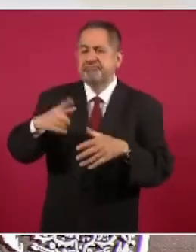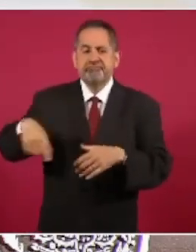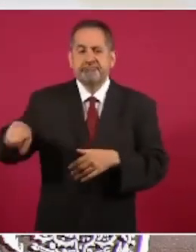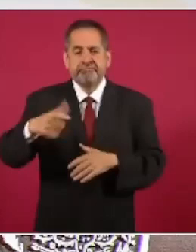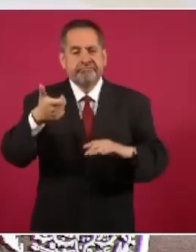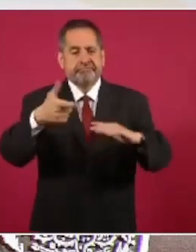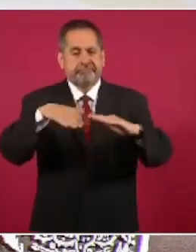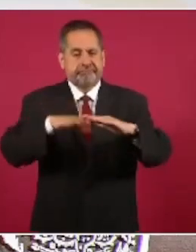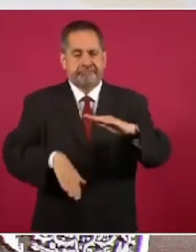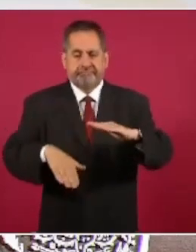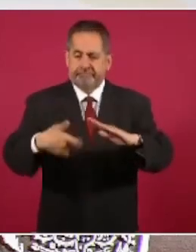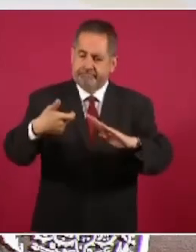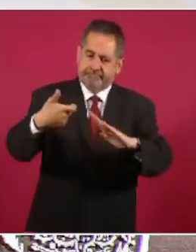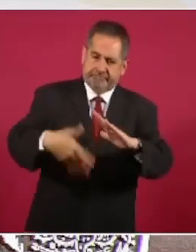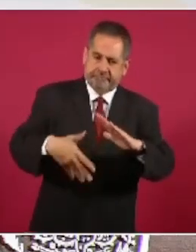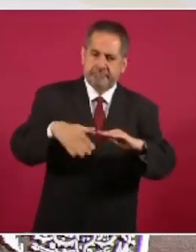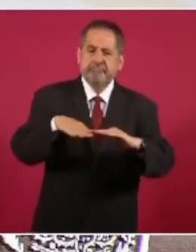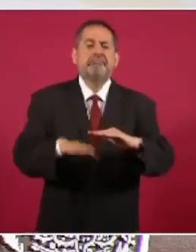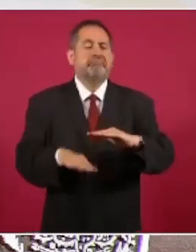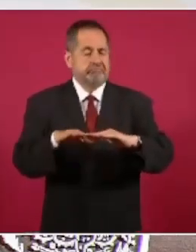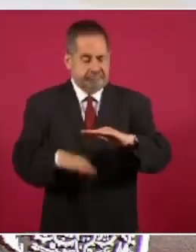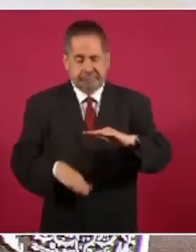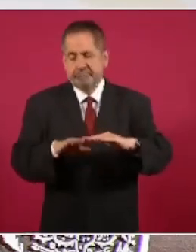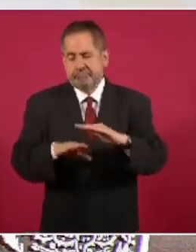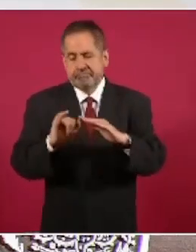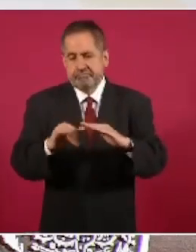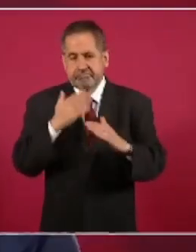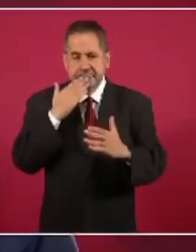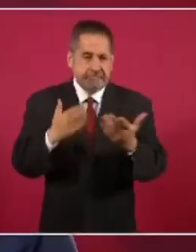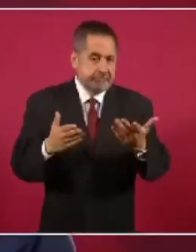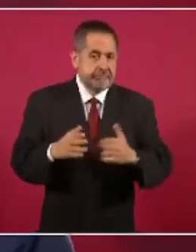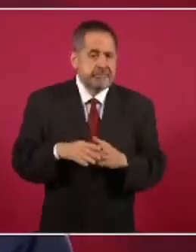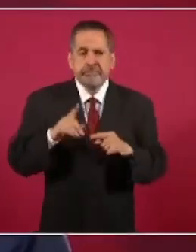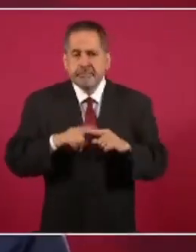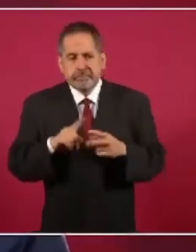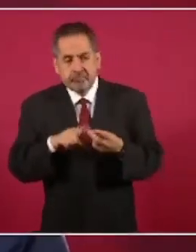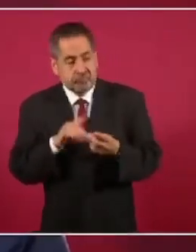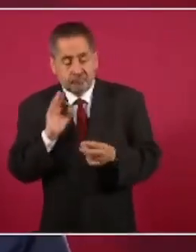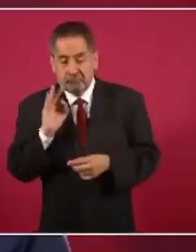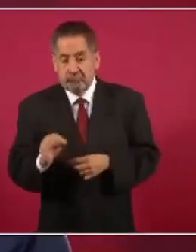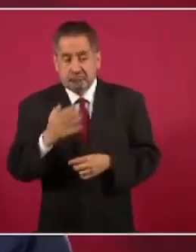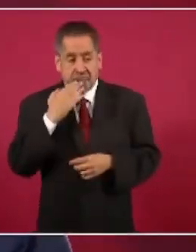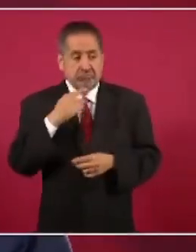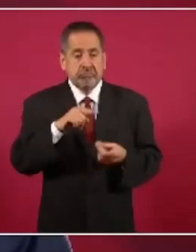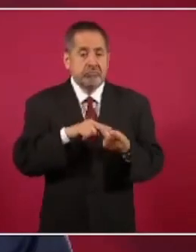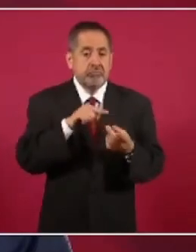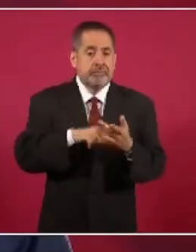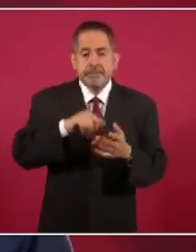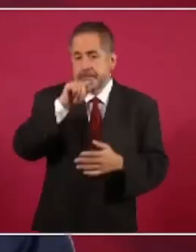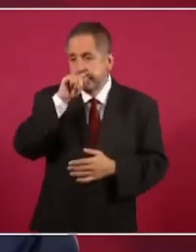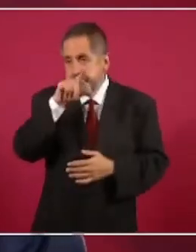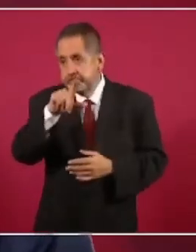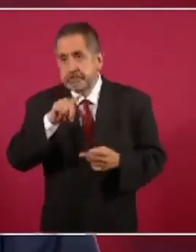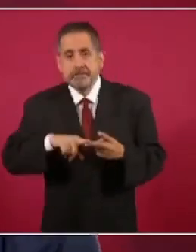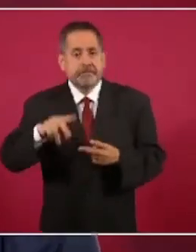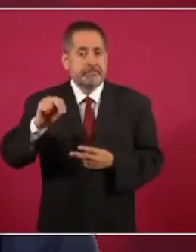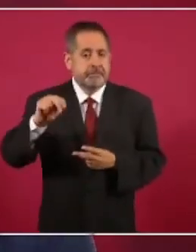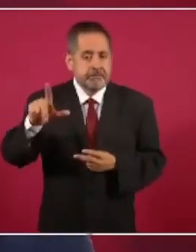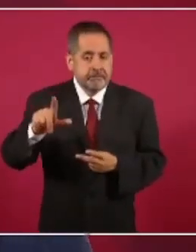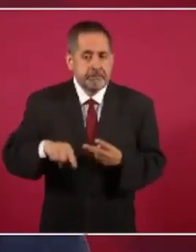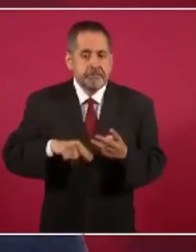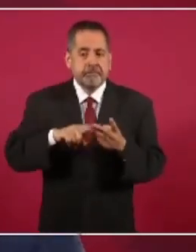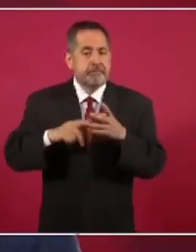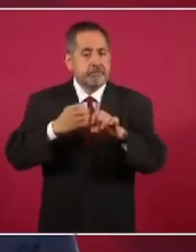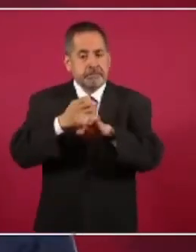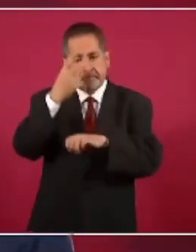abajo del precio máximo de su región y encontramos ejemplos en Jalisco, en Nuevo León y en el Estado